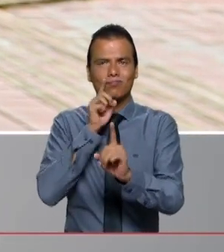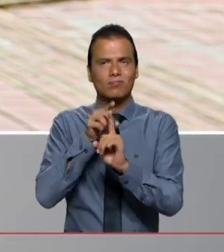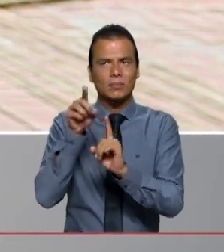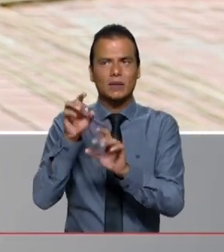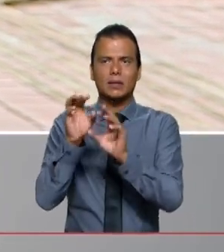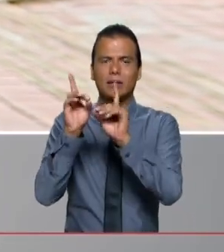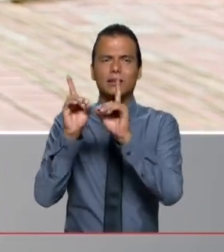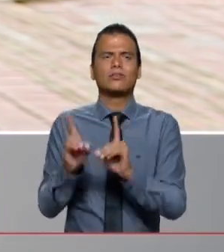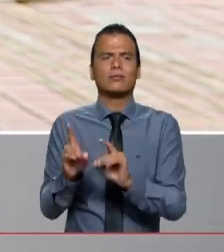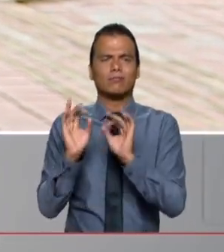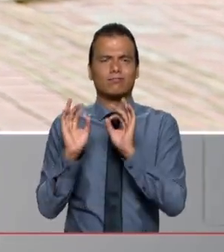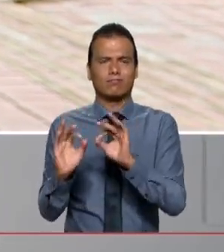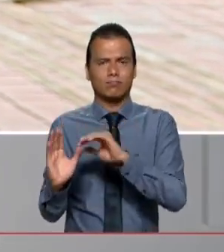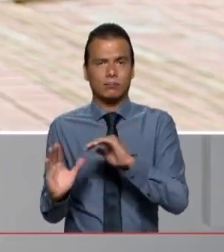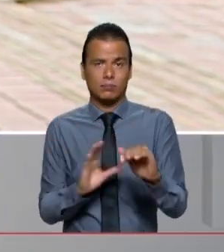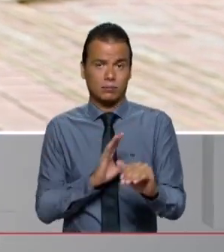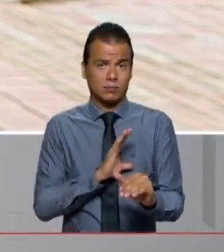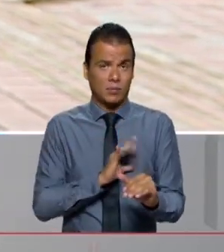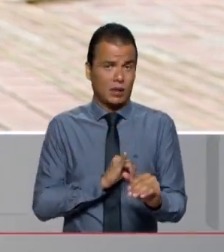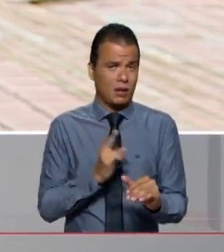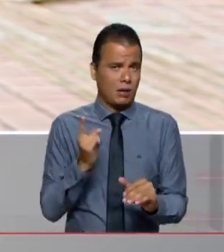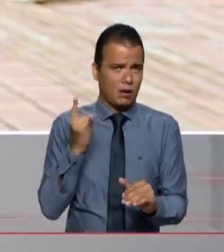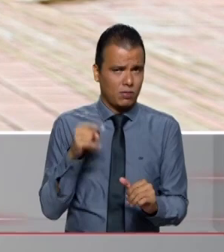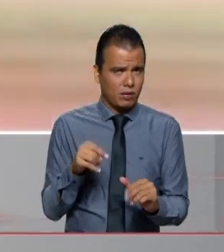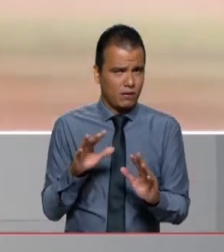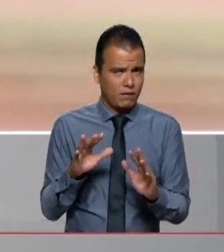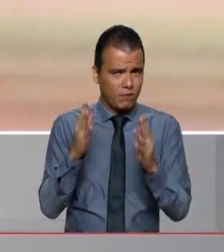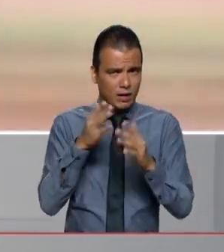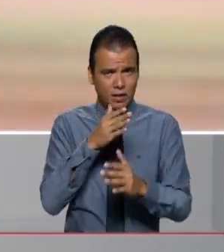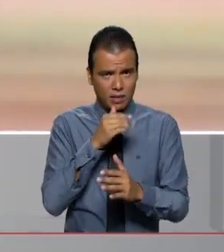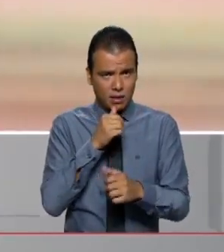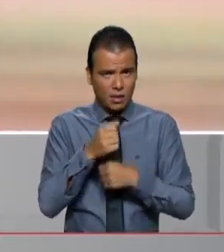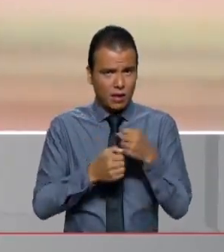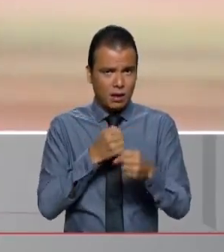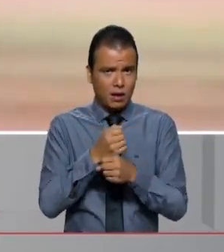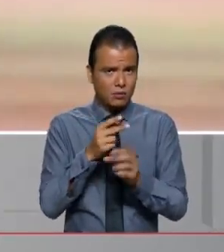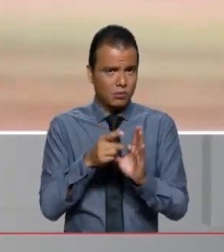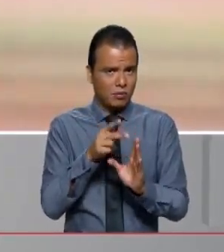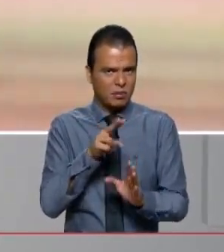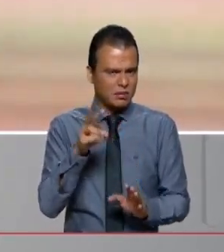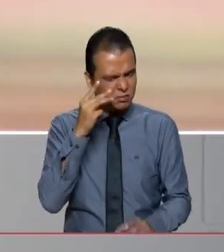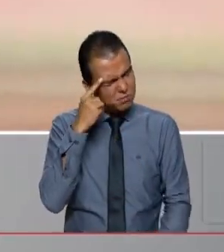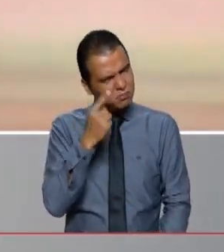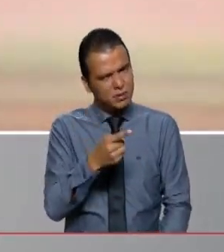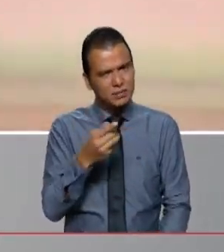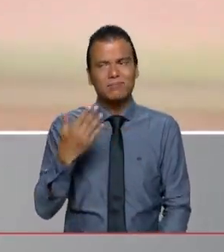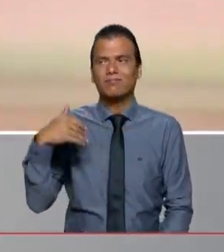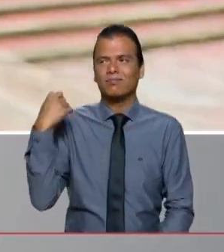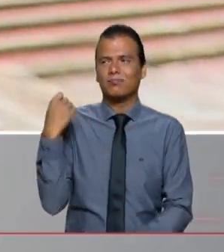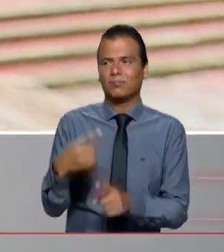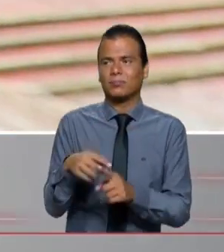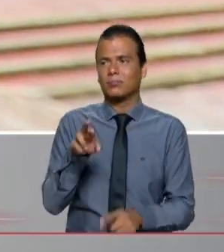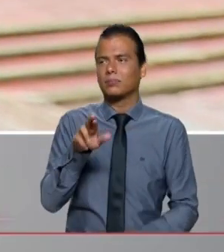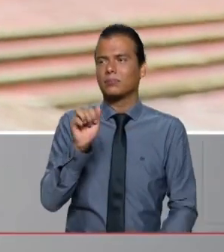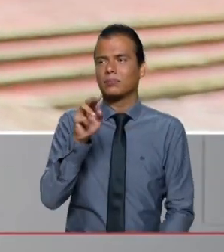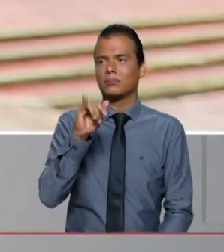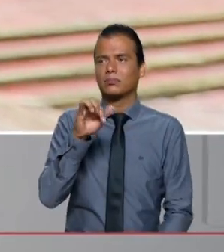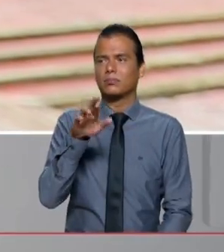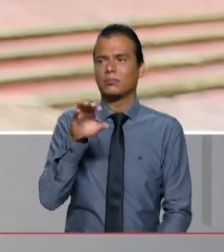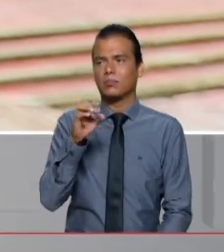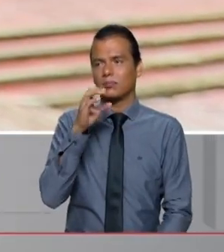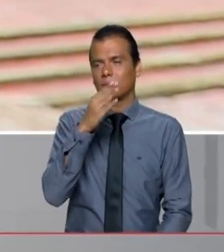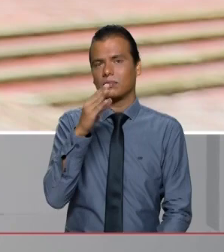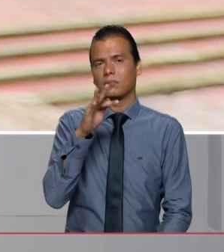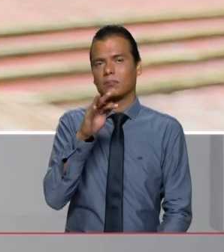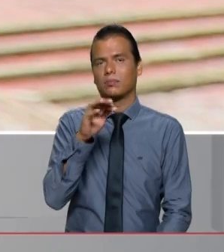José, ¿usted se imagina a Cali sin feria este fin de año? Gigi, pues sí, cuando Ramiro Tafur dijo que no iba a haber cabalgata,